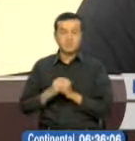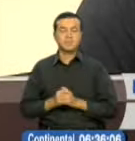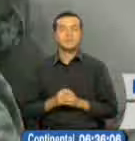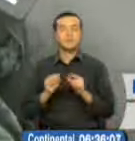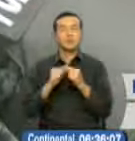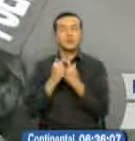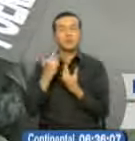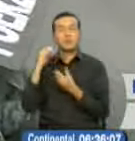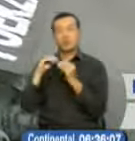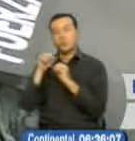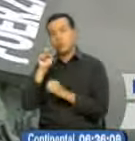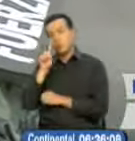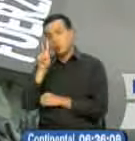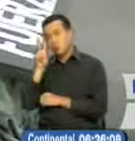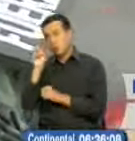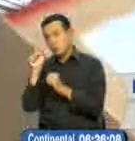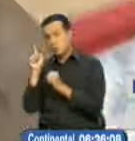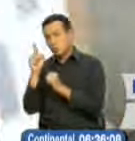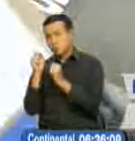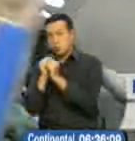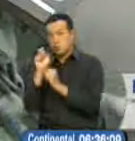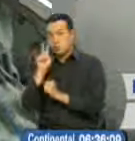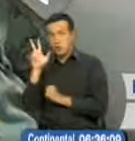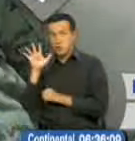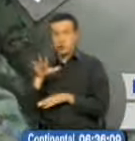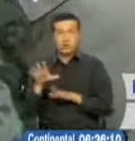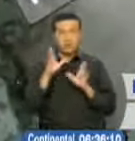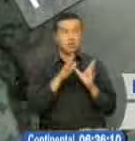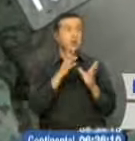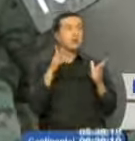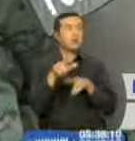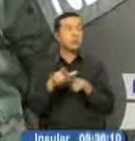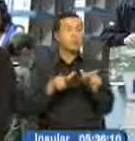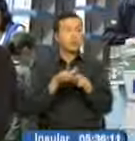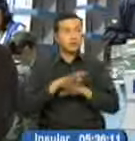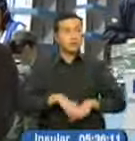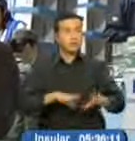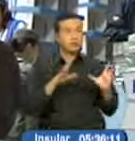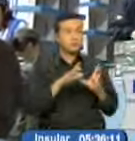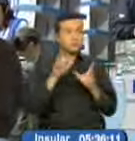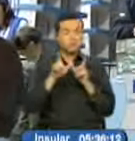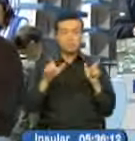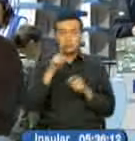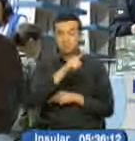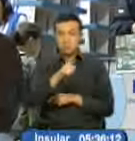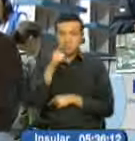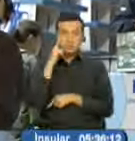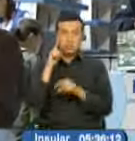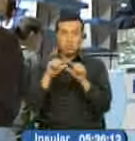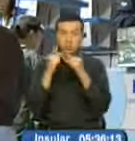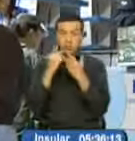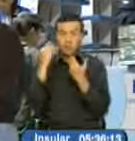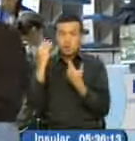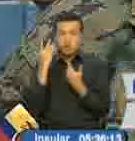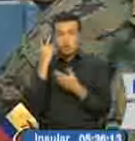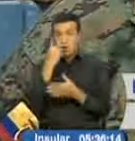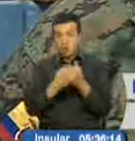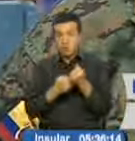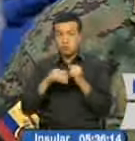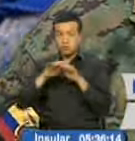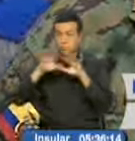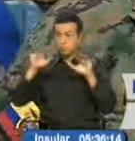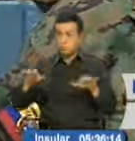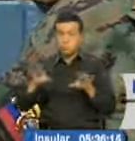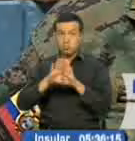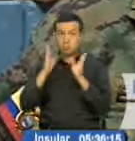Creo Suma. También aprovechando el espacio del Coliseo, estarán habilitados lugares diferenciados para los simpatizantes de las dos organizaciones políticas. Desde